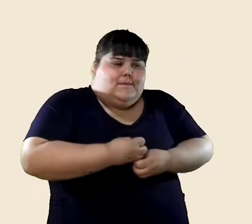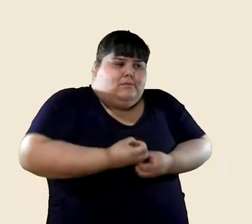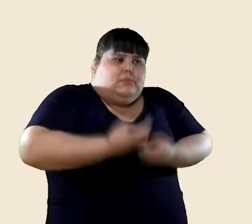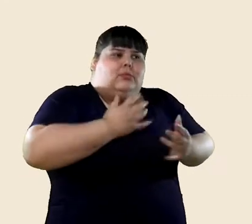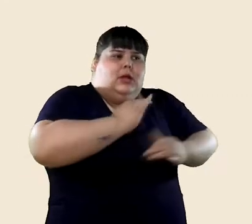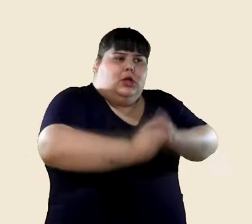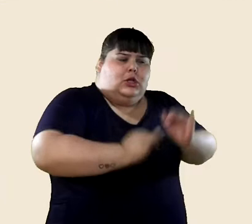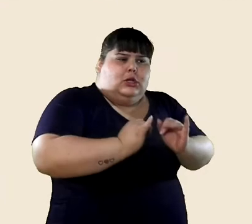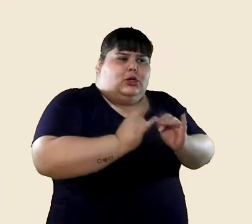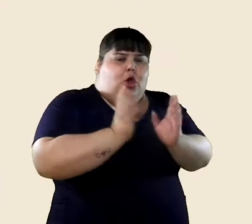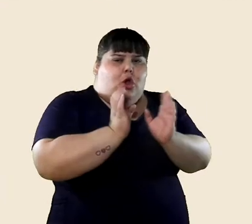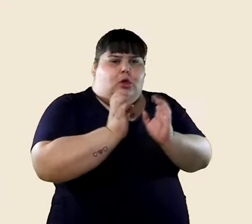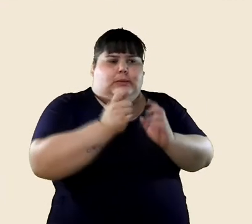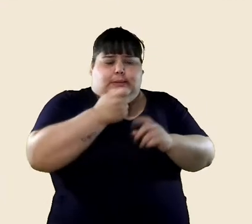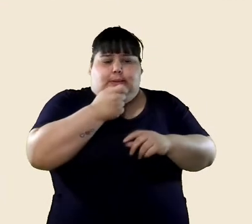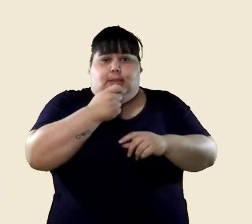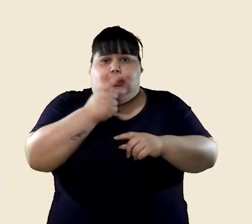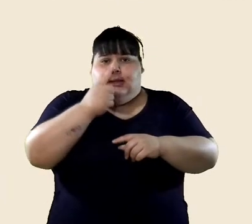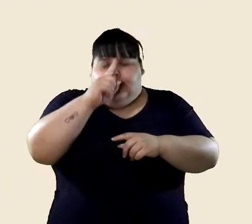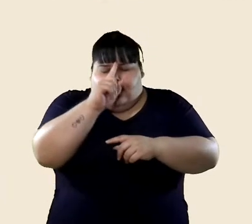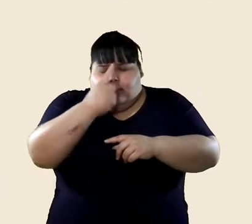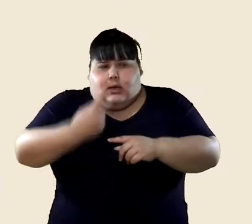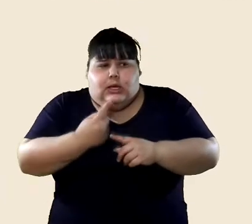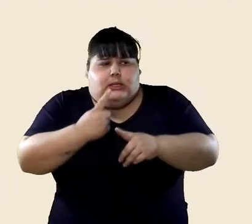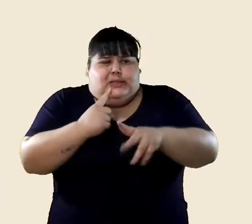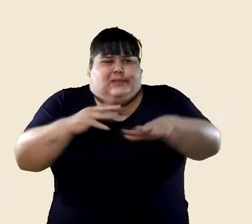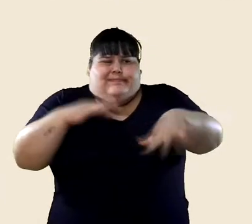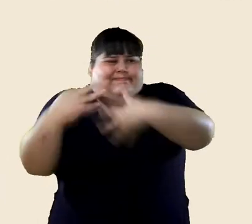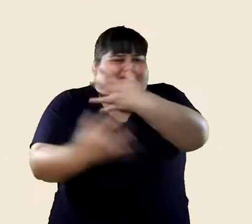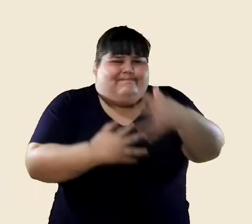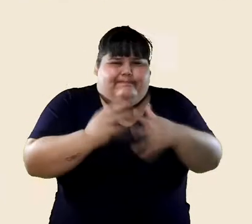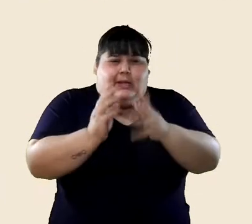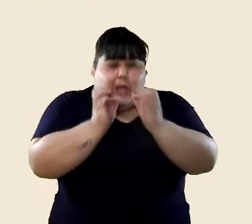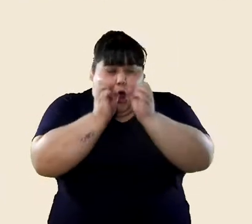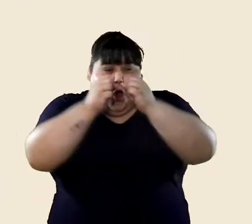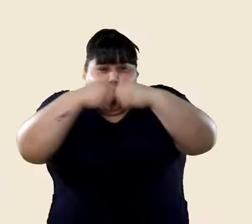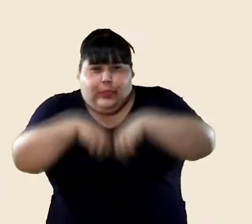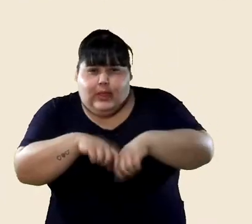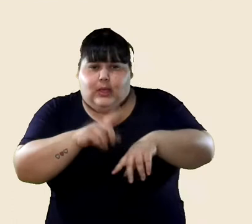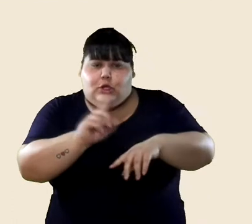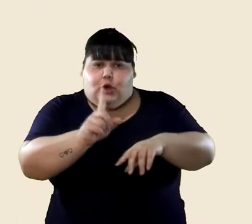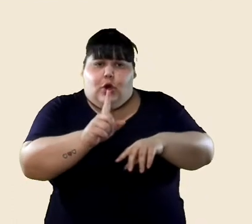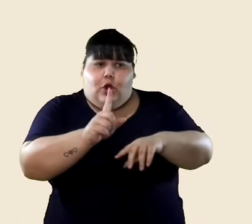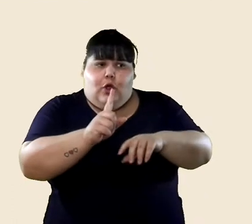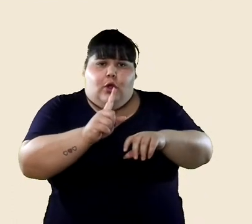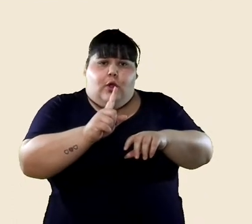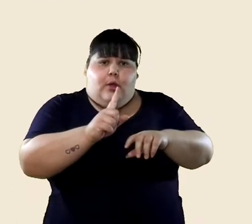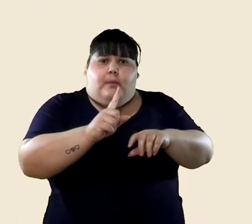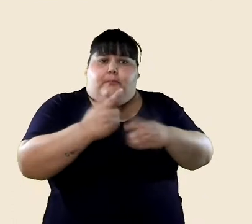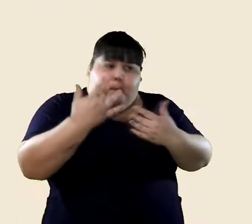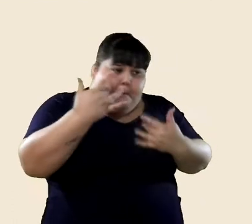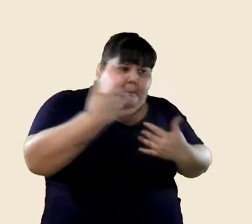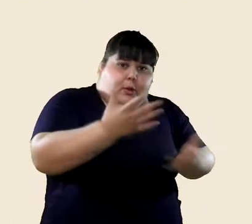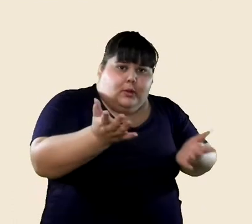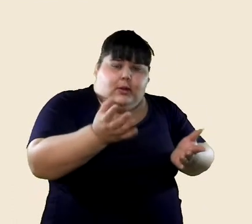digamos, no ocultar que uno está triste, que uno está desorganizado, que uno está empezando a ver qué pasa, sino todo lo contrario, poder hablarles a los